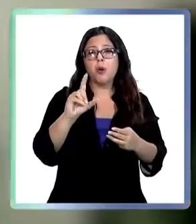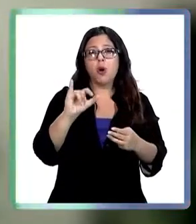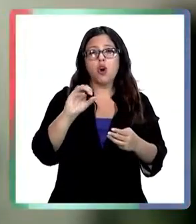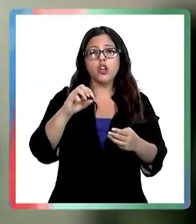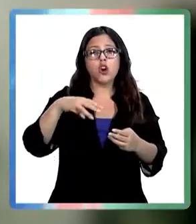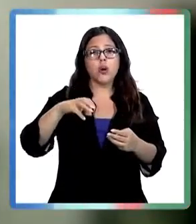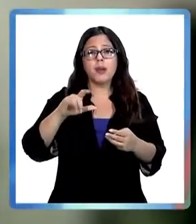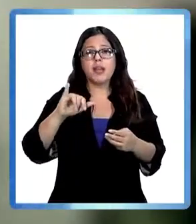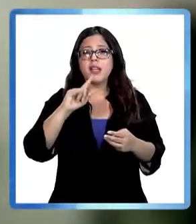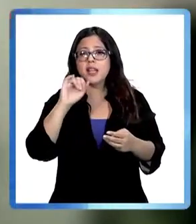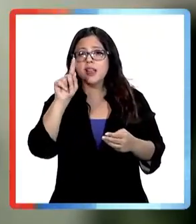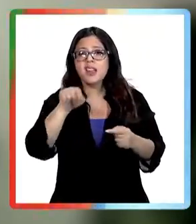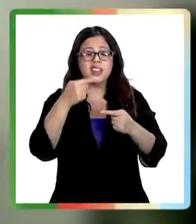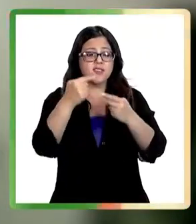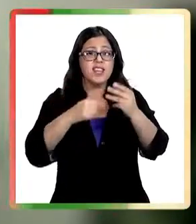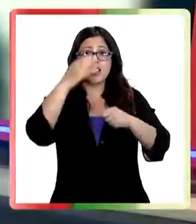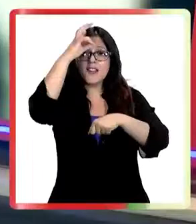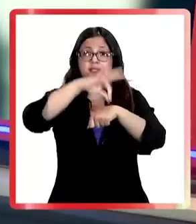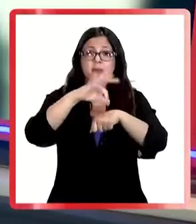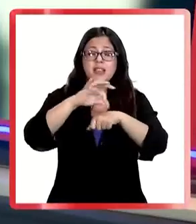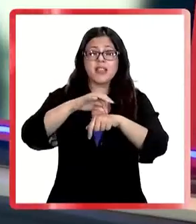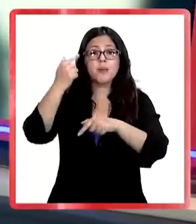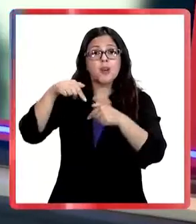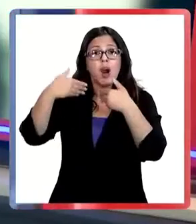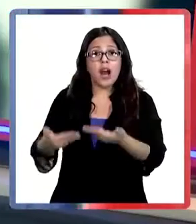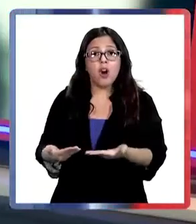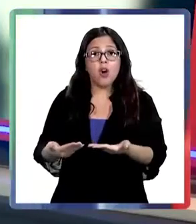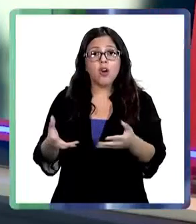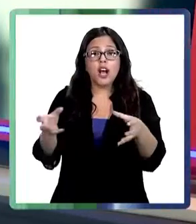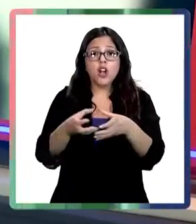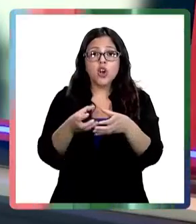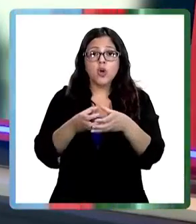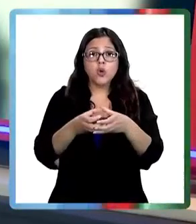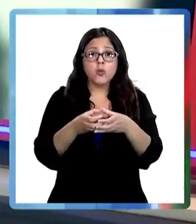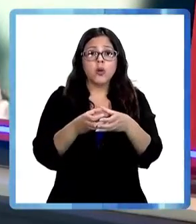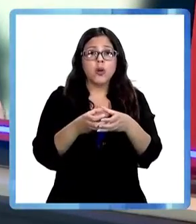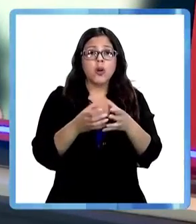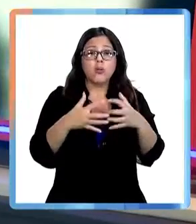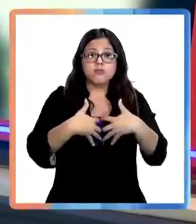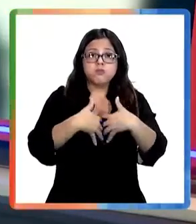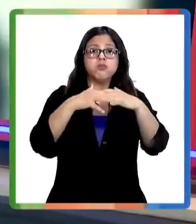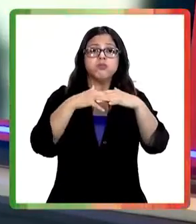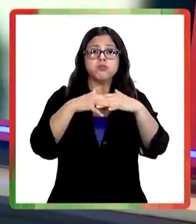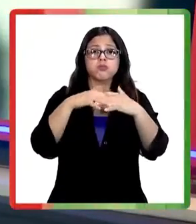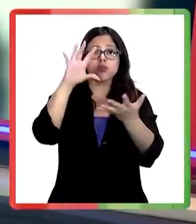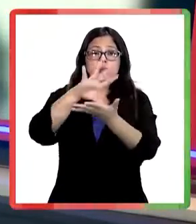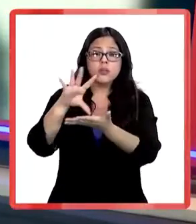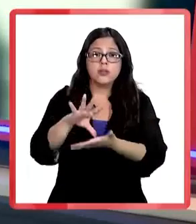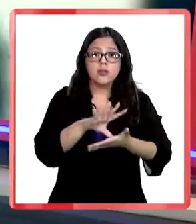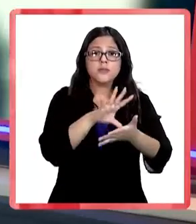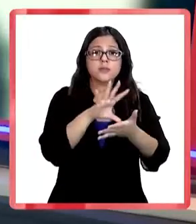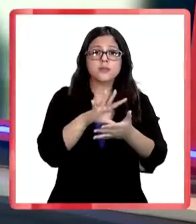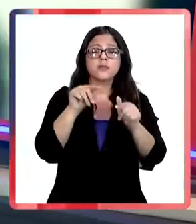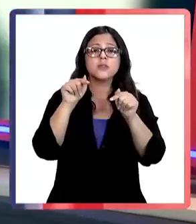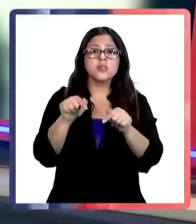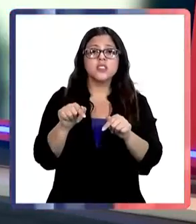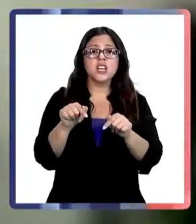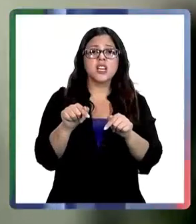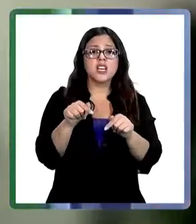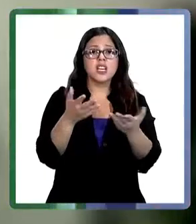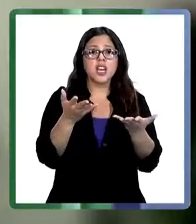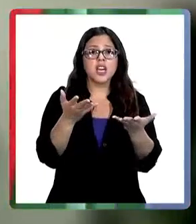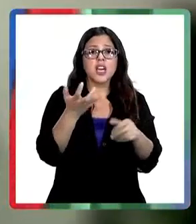y ahora, donde los grupos antivacunas son más intensos y poderosos en algunos países, y tenemos una masa susceptible,